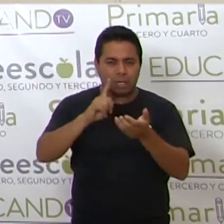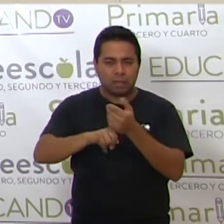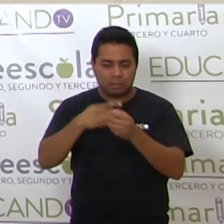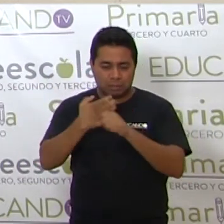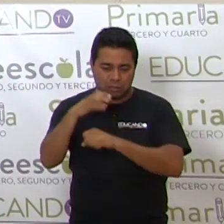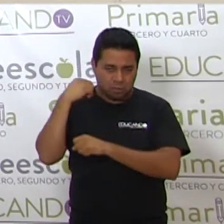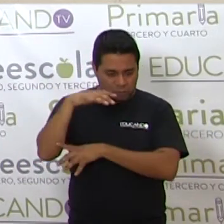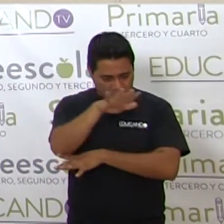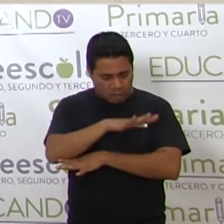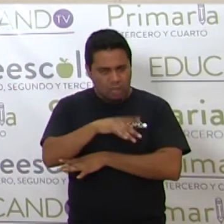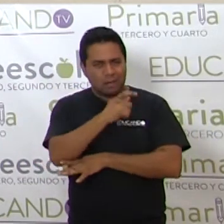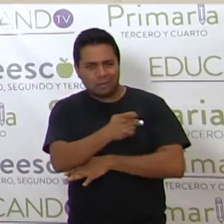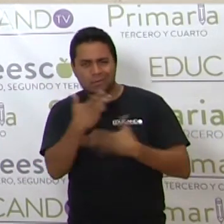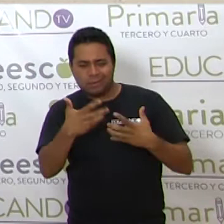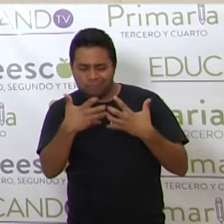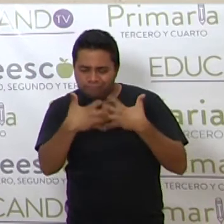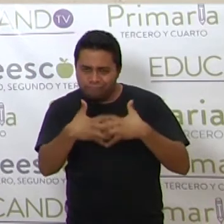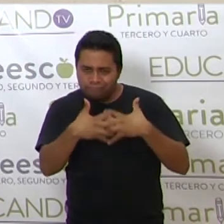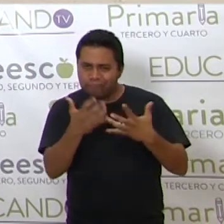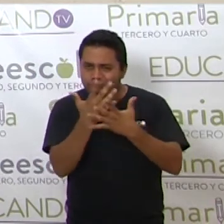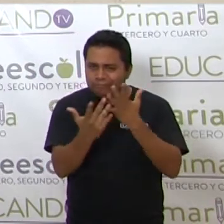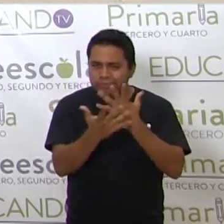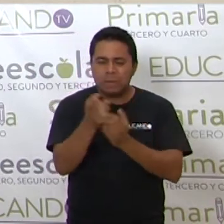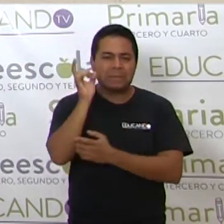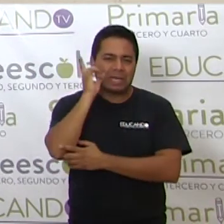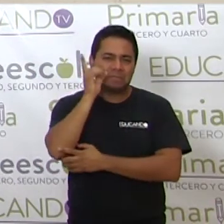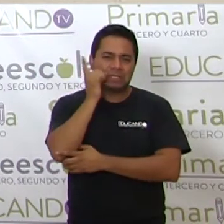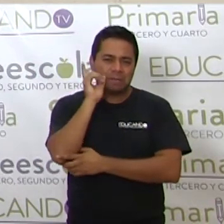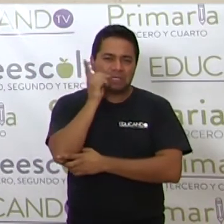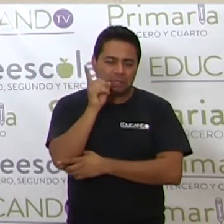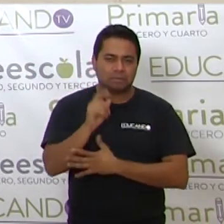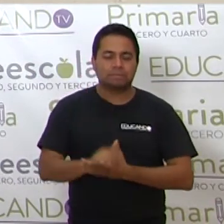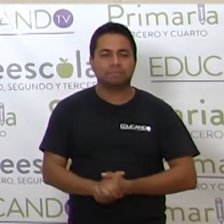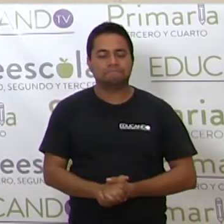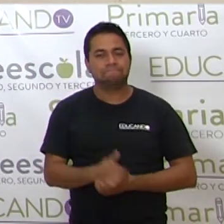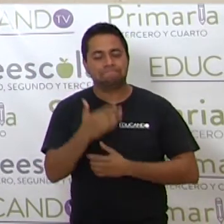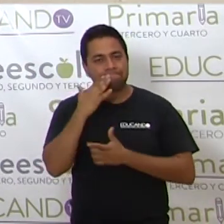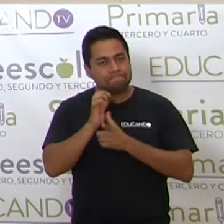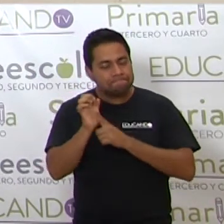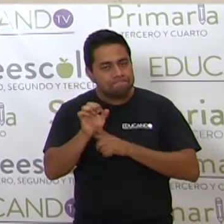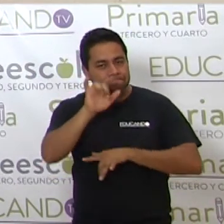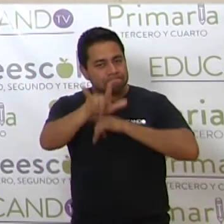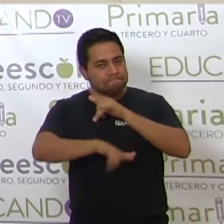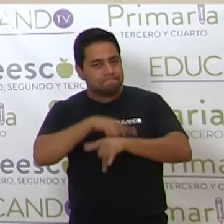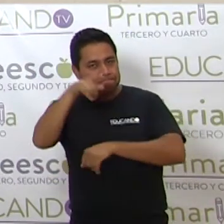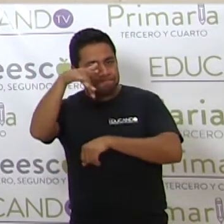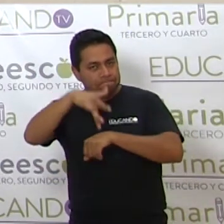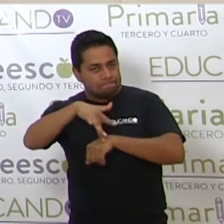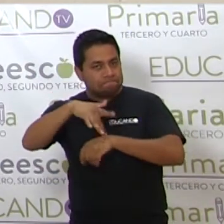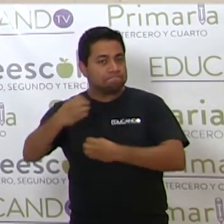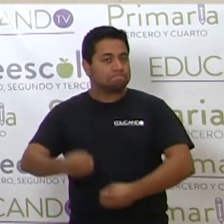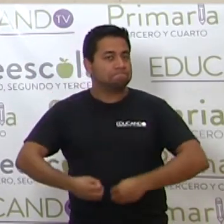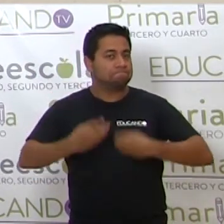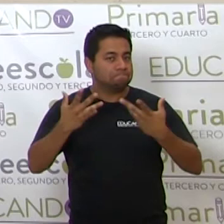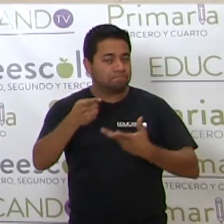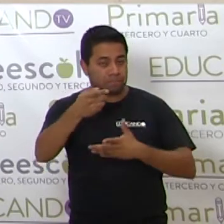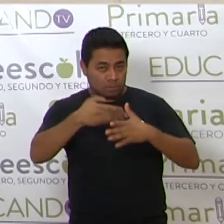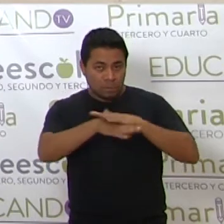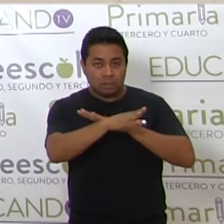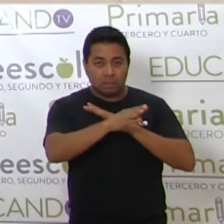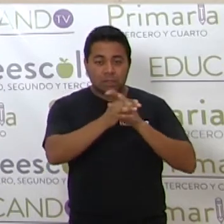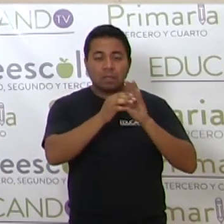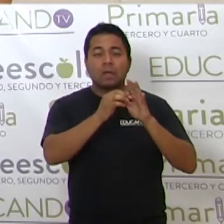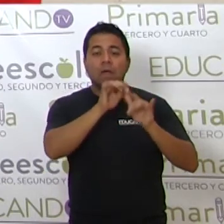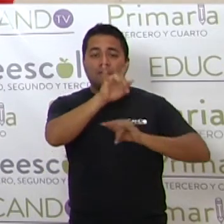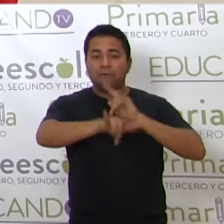que se dedican a la producción del mezcal entonces dime cuántas ferias ha sido ya fuiste a la feria internacional